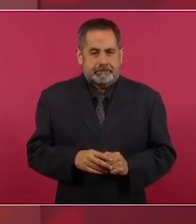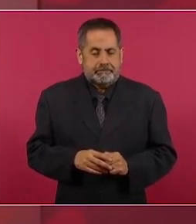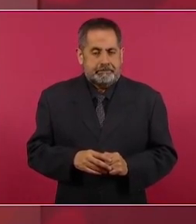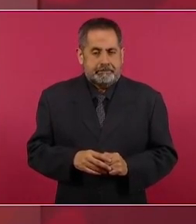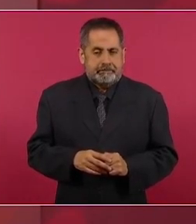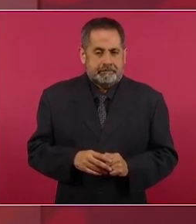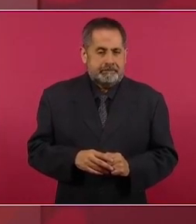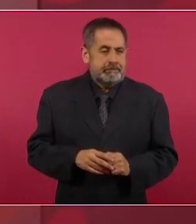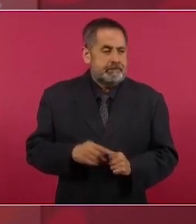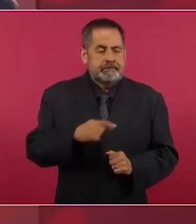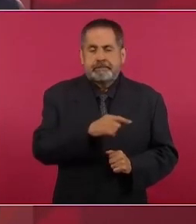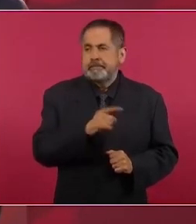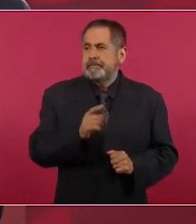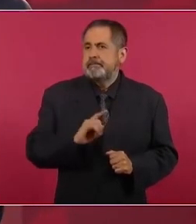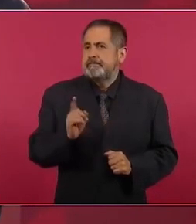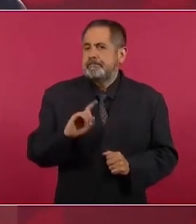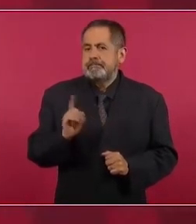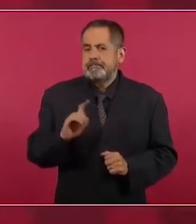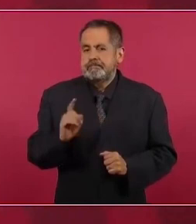no